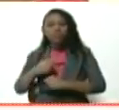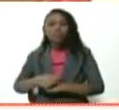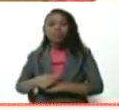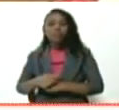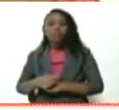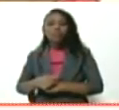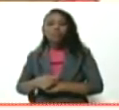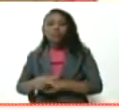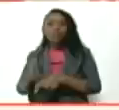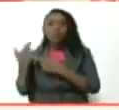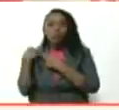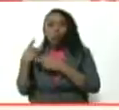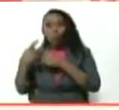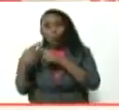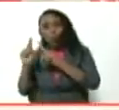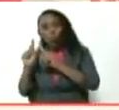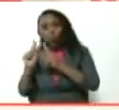respecto